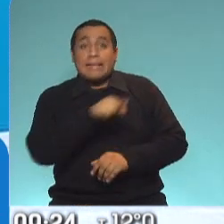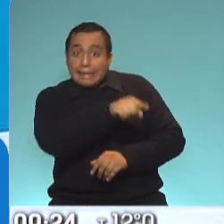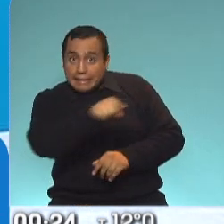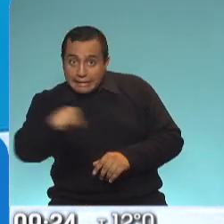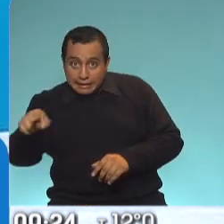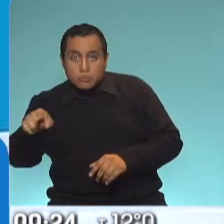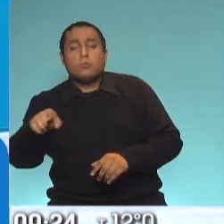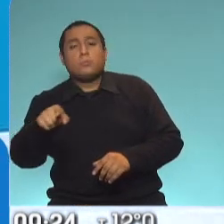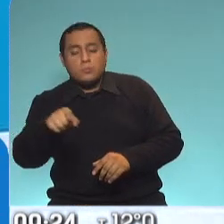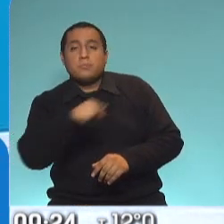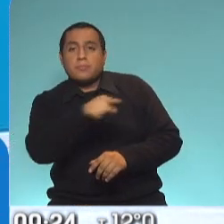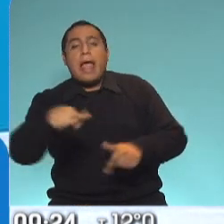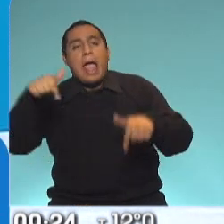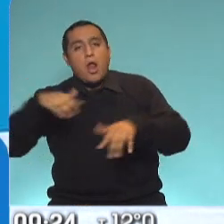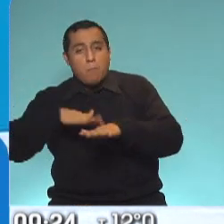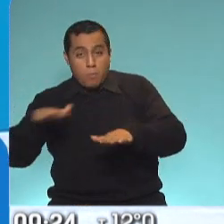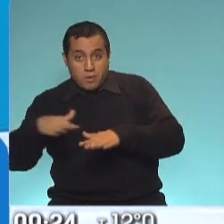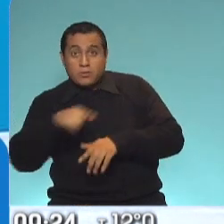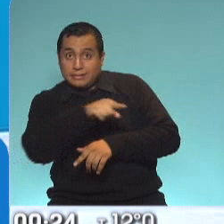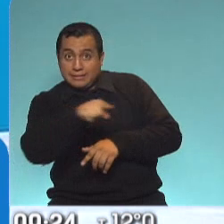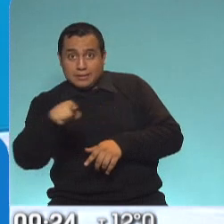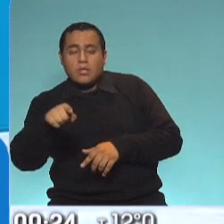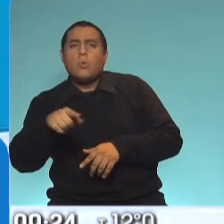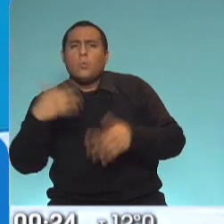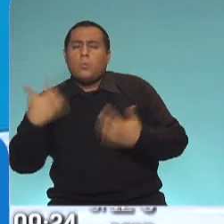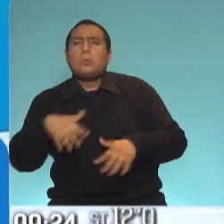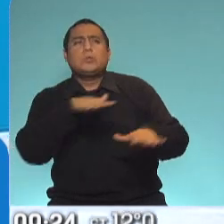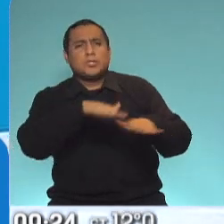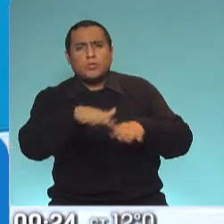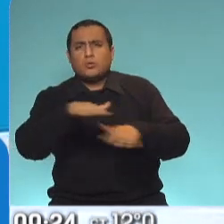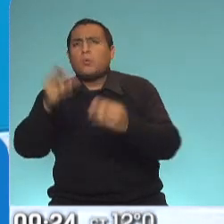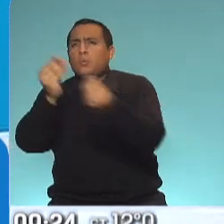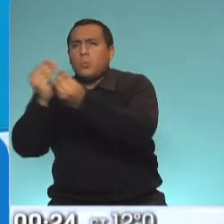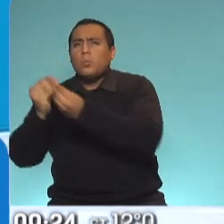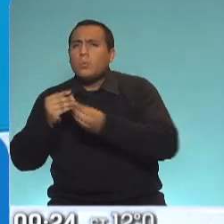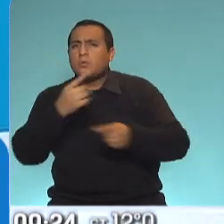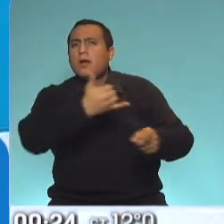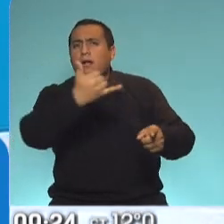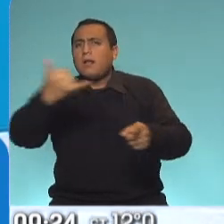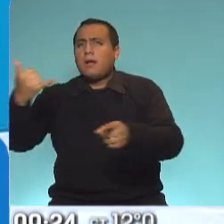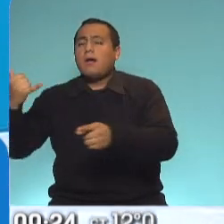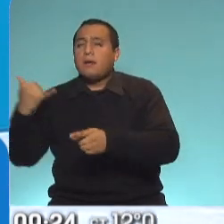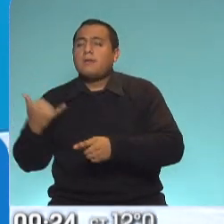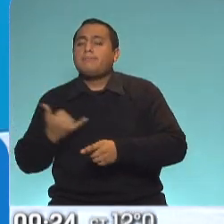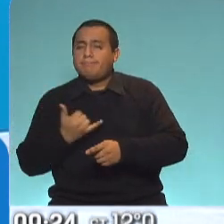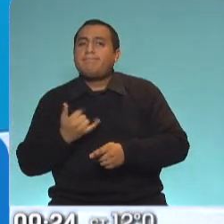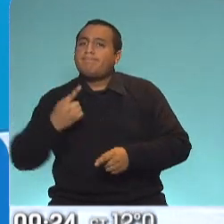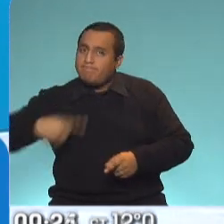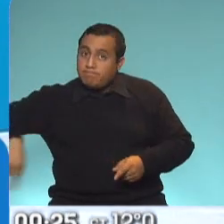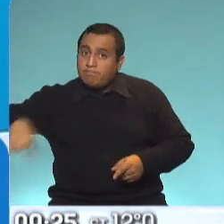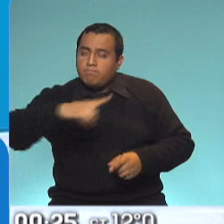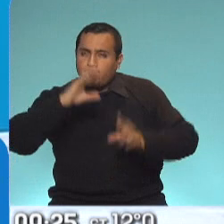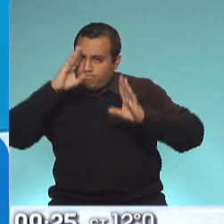casos, en este momento, hay muchas situaciones que se están dando y ahí tenemos que estar prestando